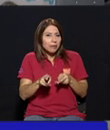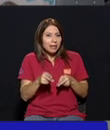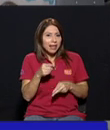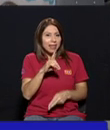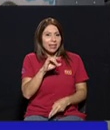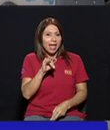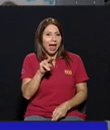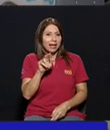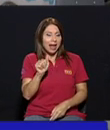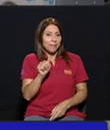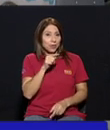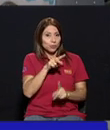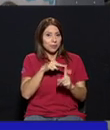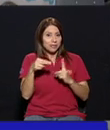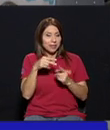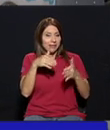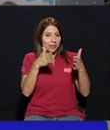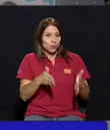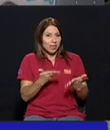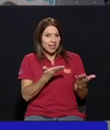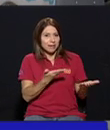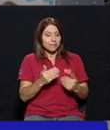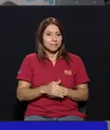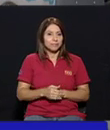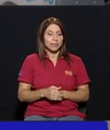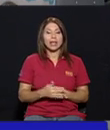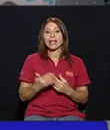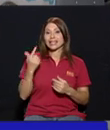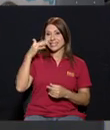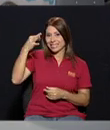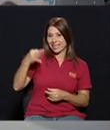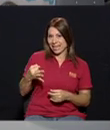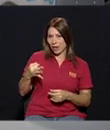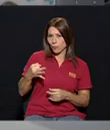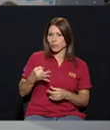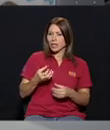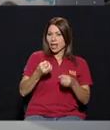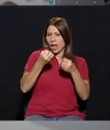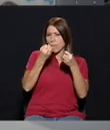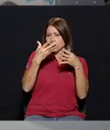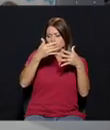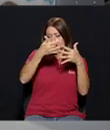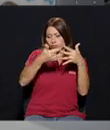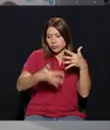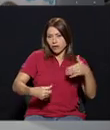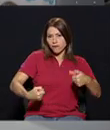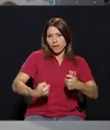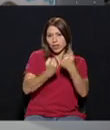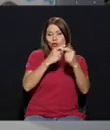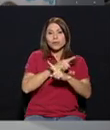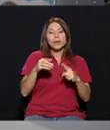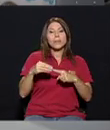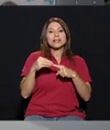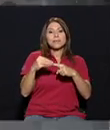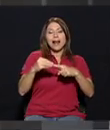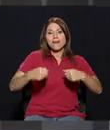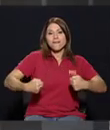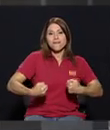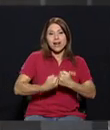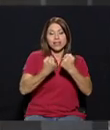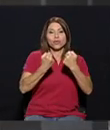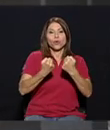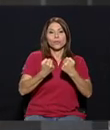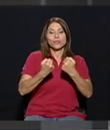Diana, desde tu perspectiva estudiantil. Sí, creo que de los muchos retos, pero el principal reto que tiene el